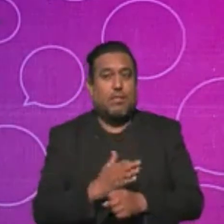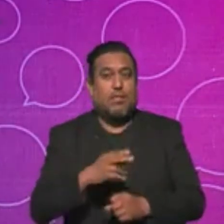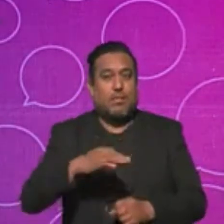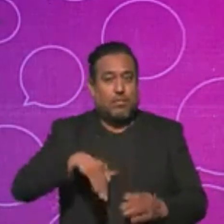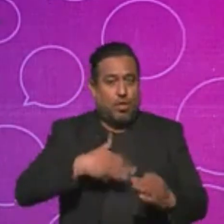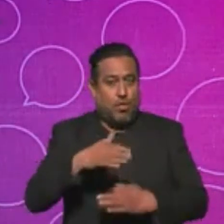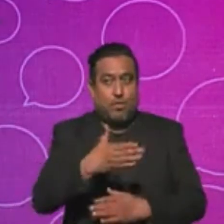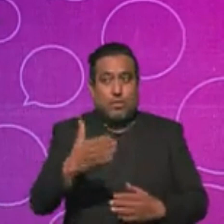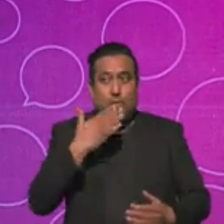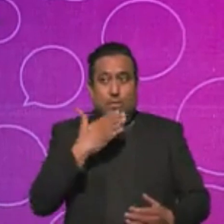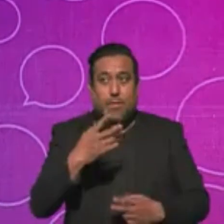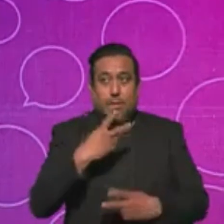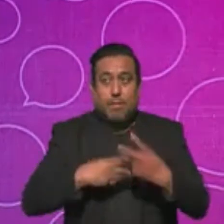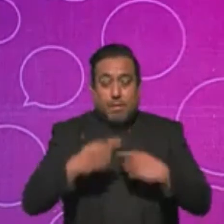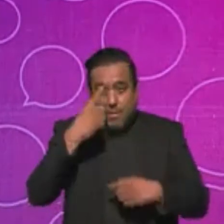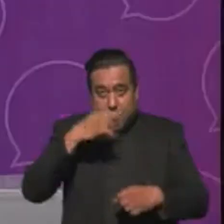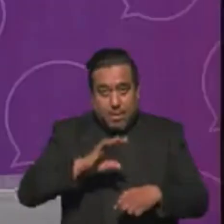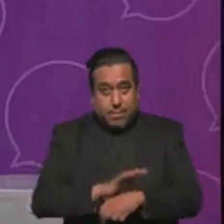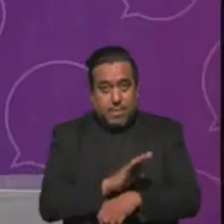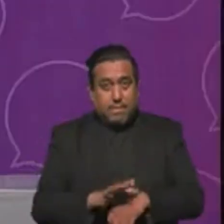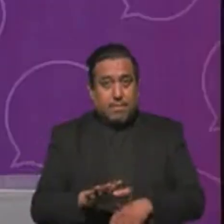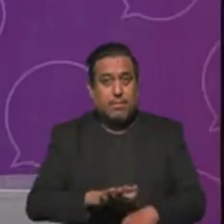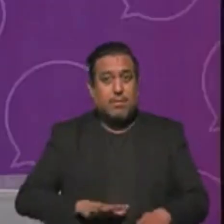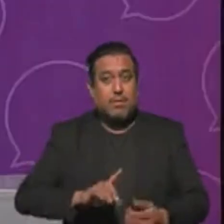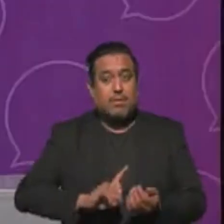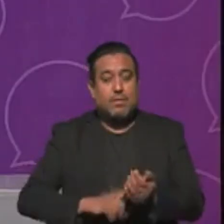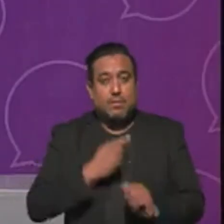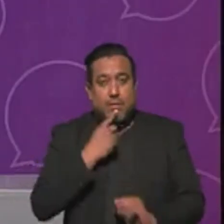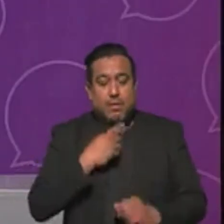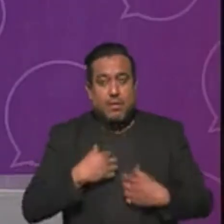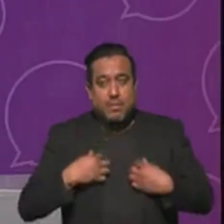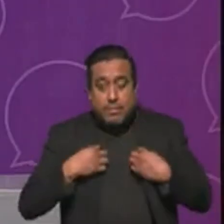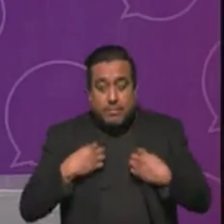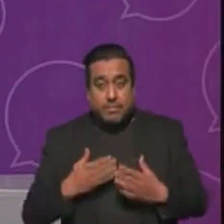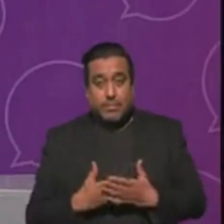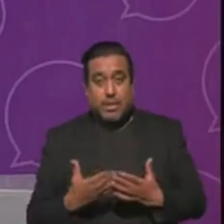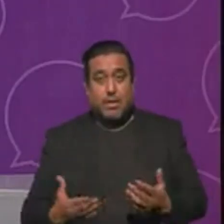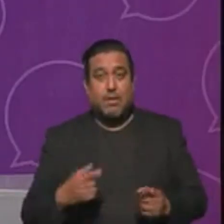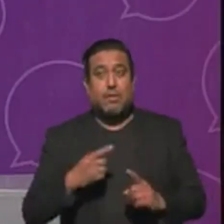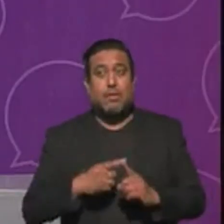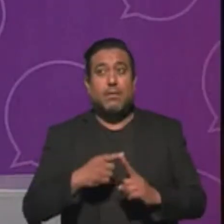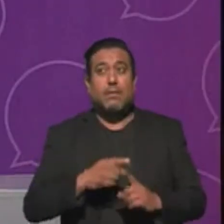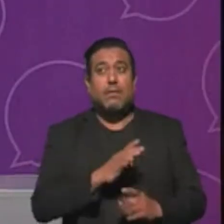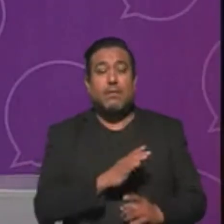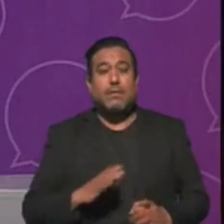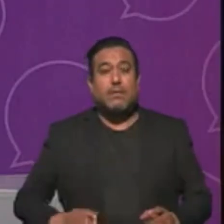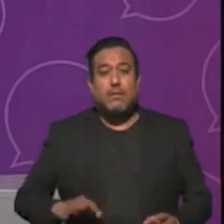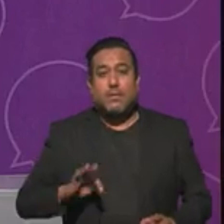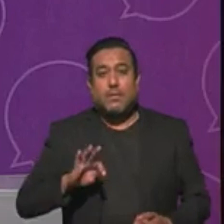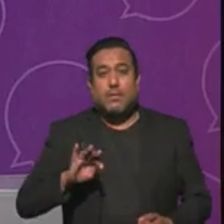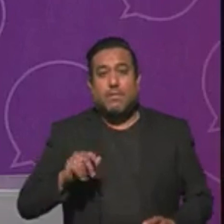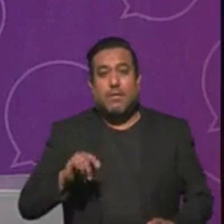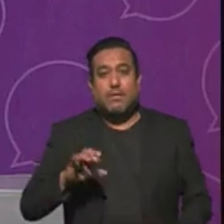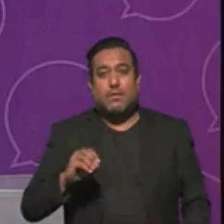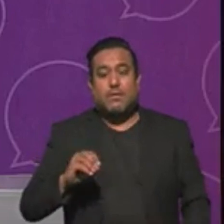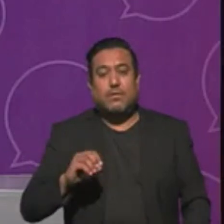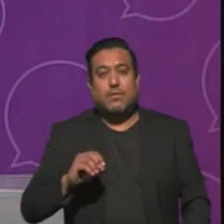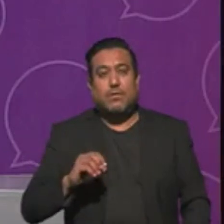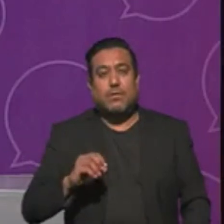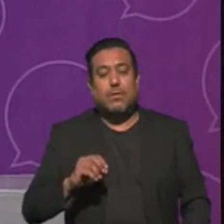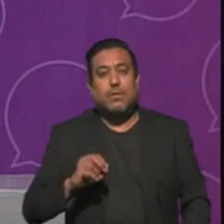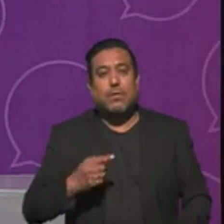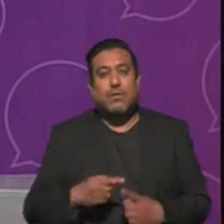Bienvenidos en favor y En beneficio de eselo Gracias candidato escuchemos ahora la respuesta del candidato Francisco Javier Mendoza Márquez de la